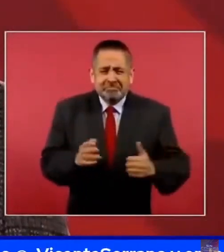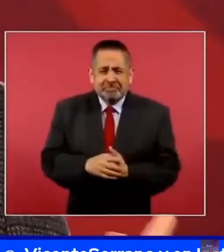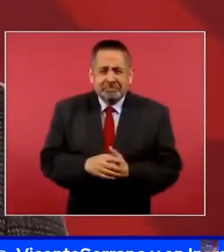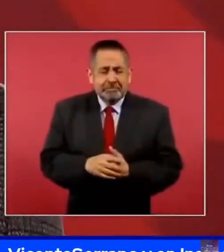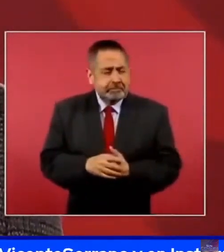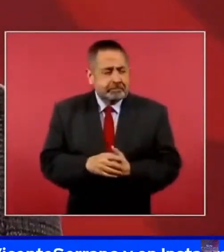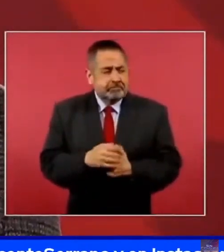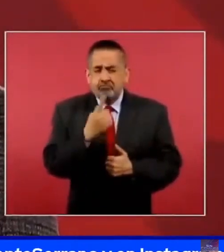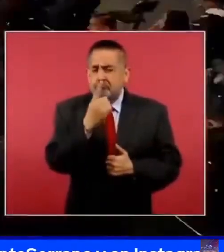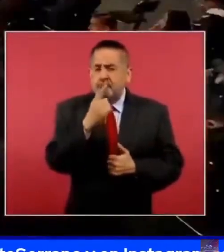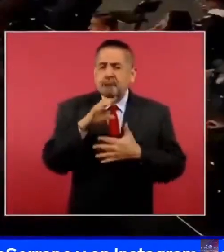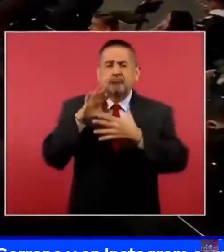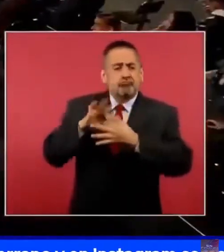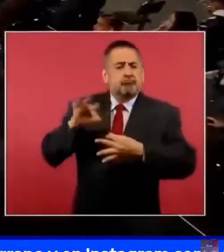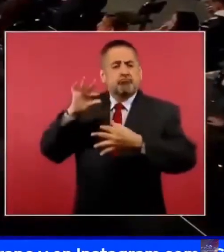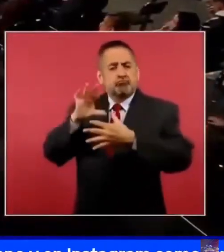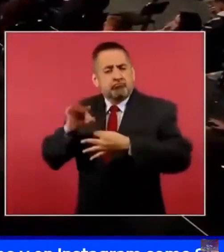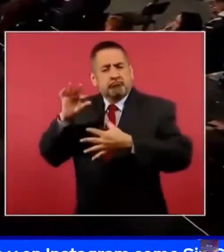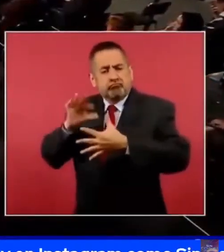contextualizando.